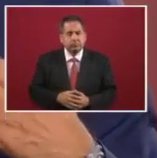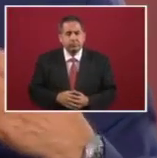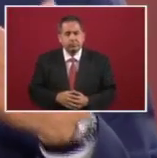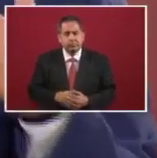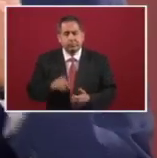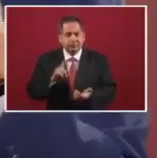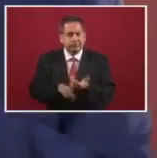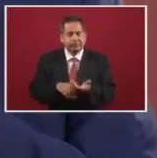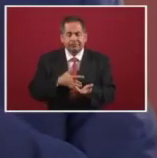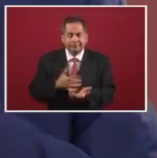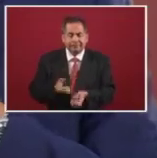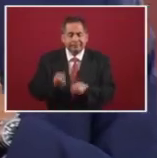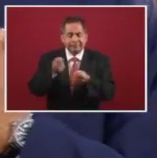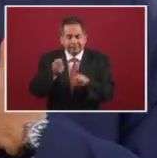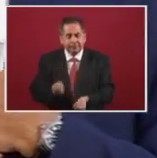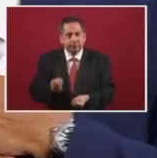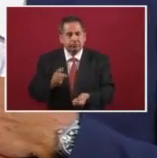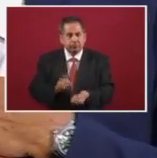tener la seguridad